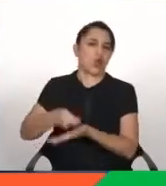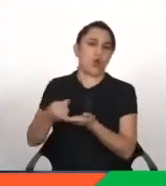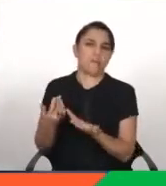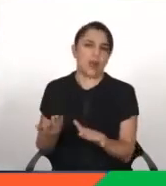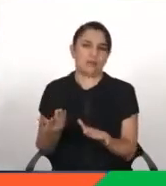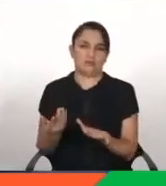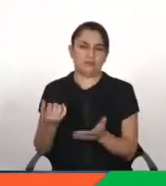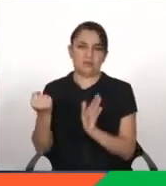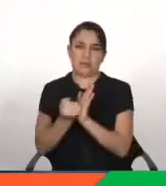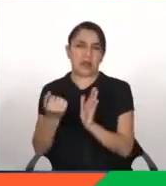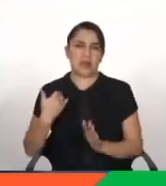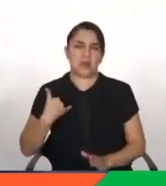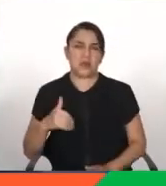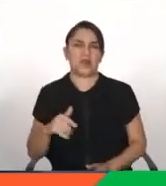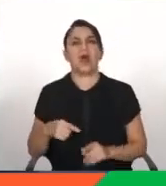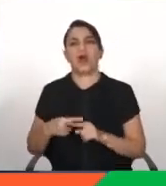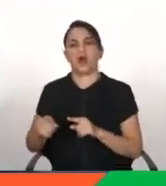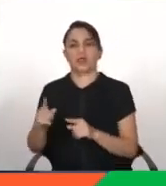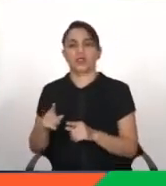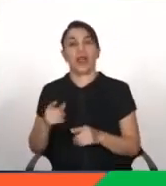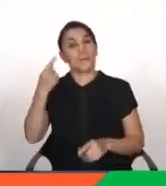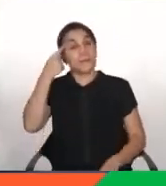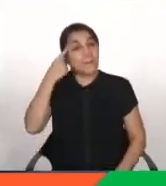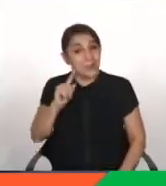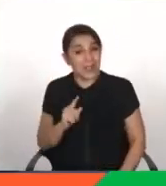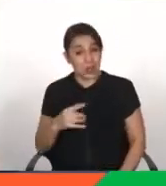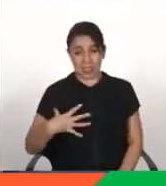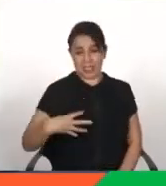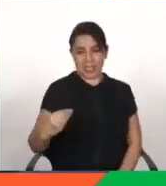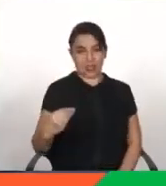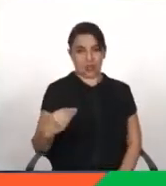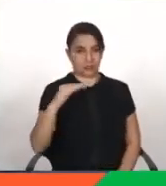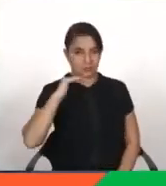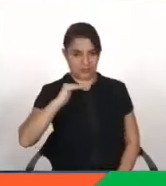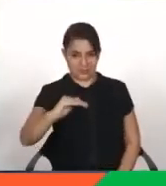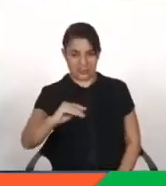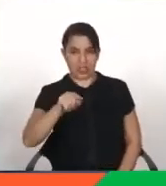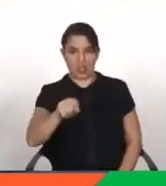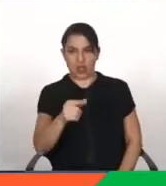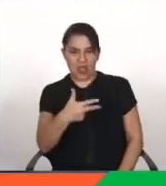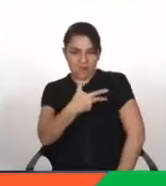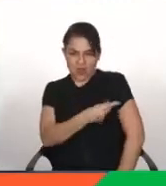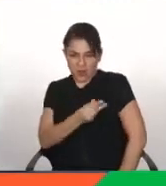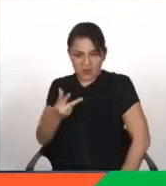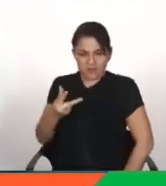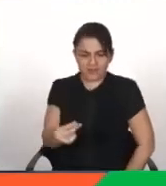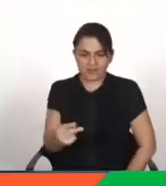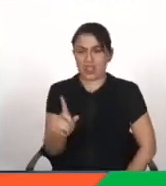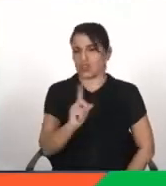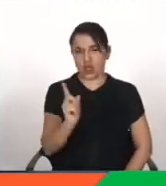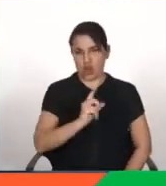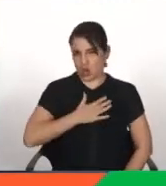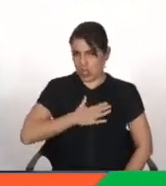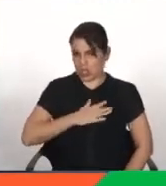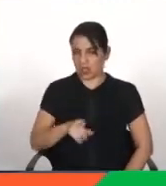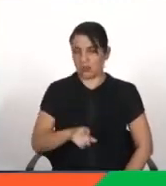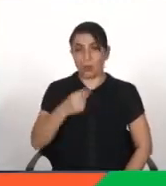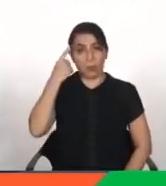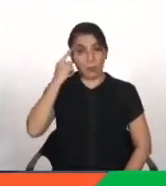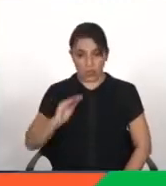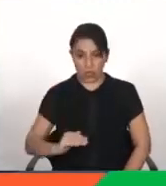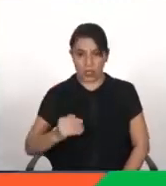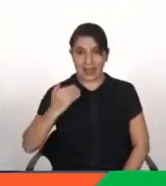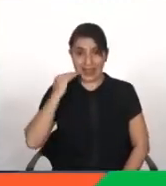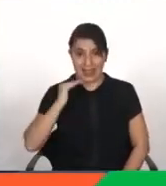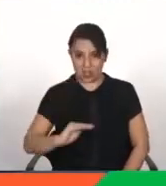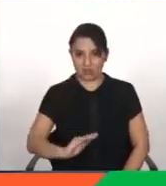las vacunas y por tanto no vacuno a mi hijo o a mi hija y por tanto eso hace que pueda tener una enfermedad que lo pueda matar. O sea, esto me parece gravísimo